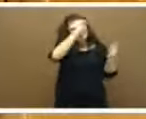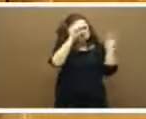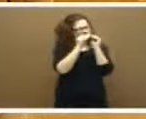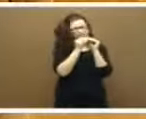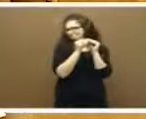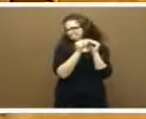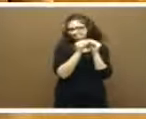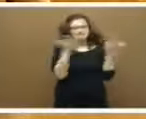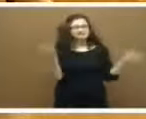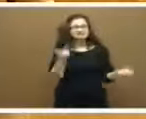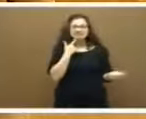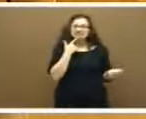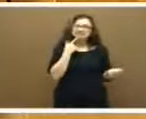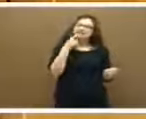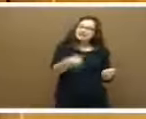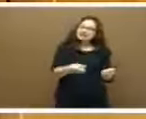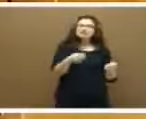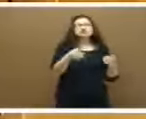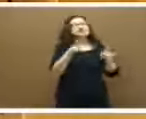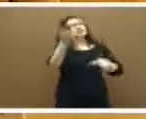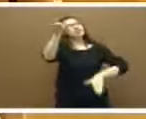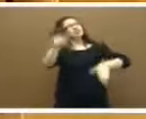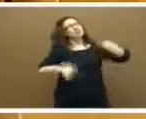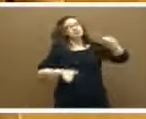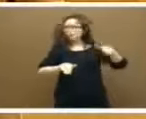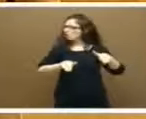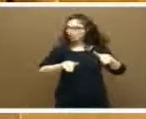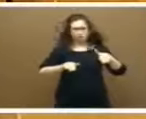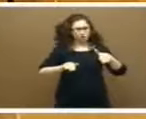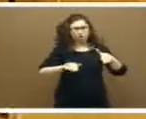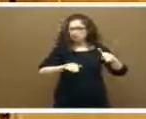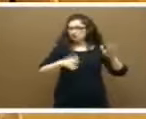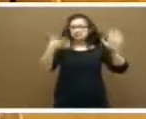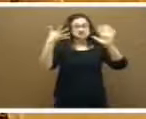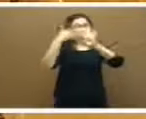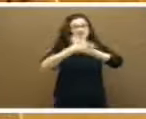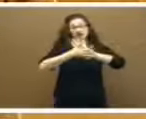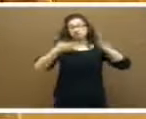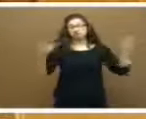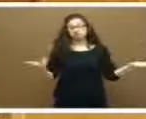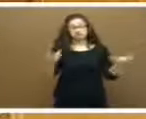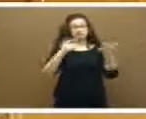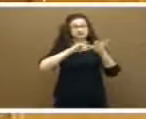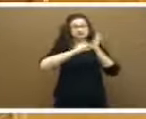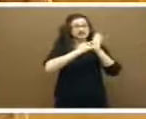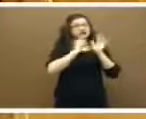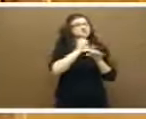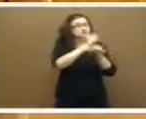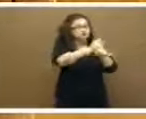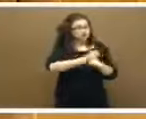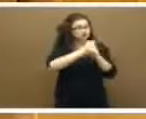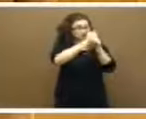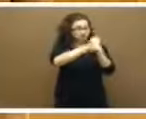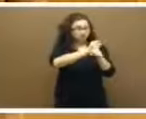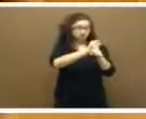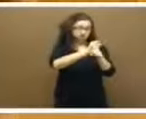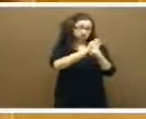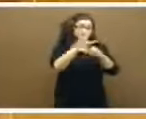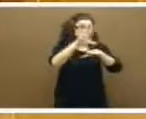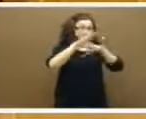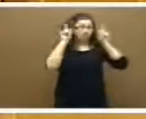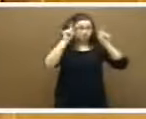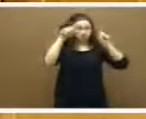usted que tache esa instrucción de arbitraria, porque sería tachar de arbitraria las consideraciones técnicas de los funcionarios de la Consejería